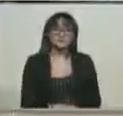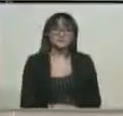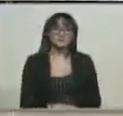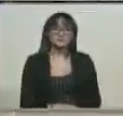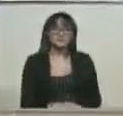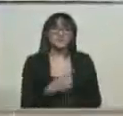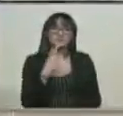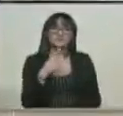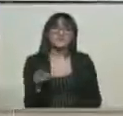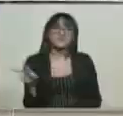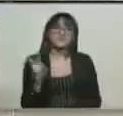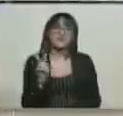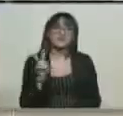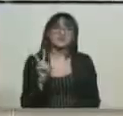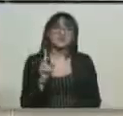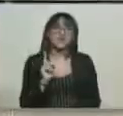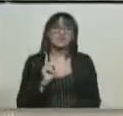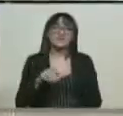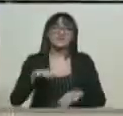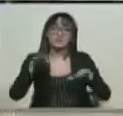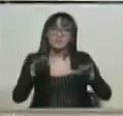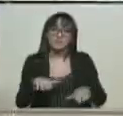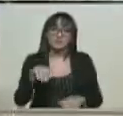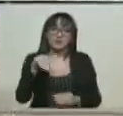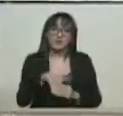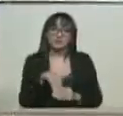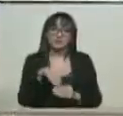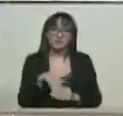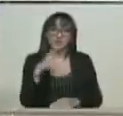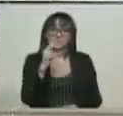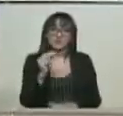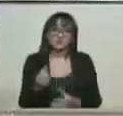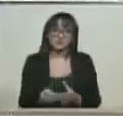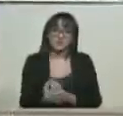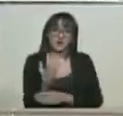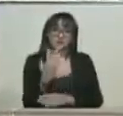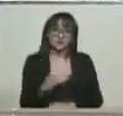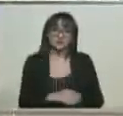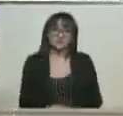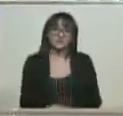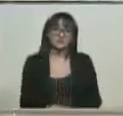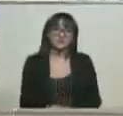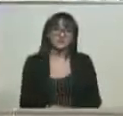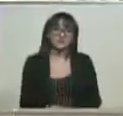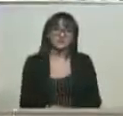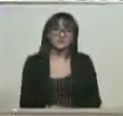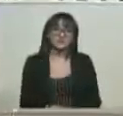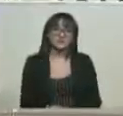dijeron que en Venezuela hay que suspender las elecciones del 20 de mayo.